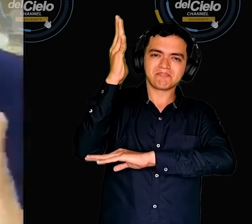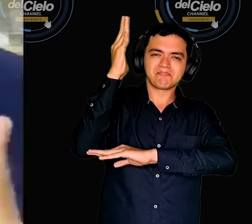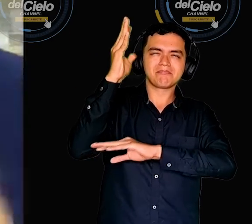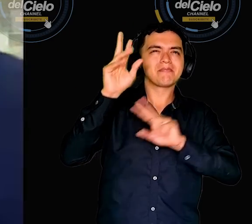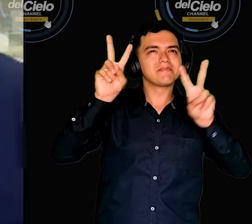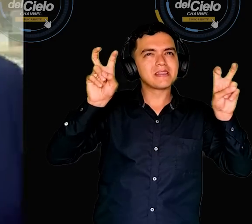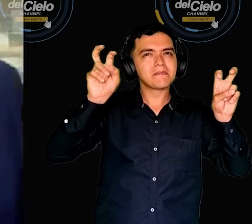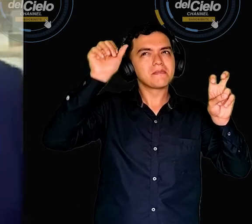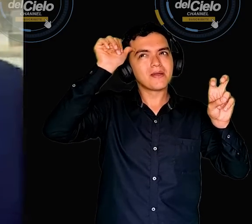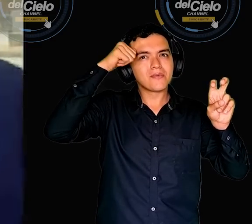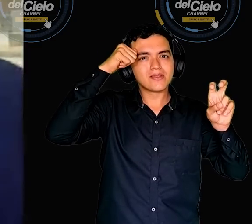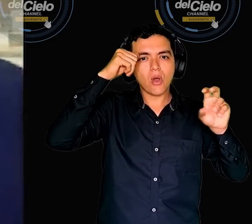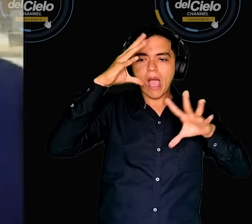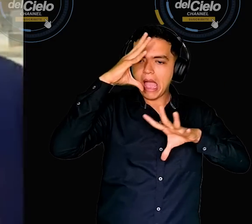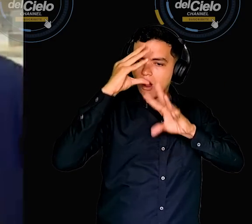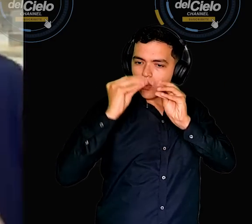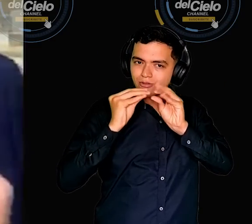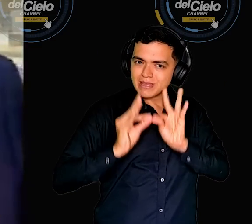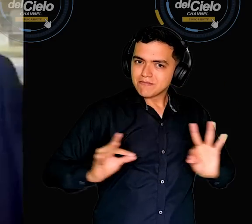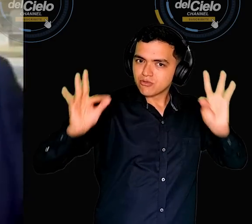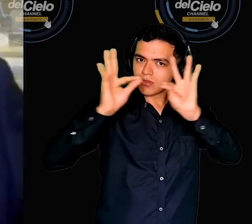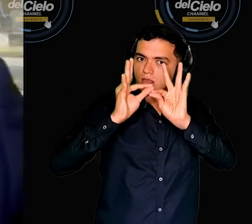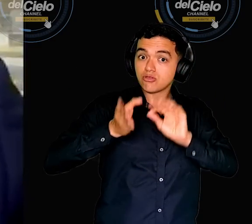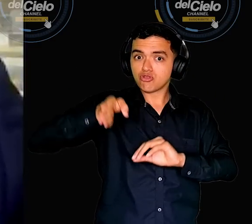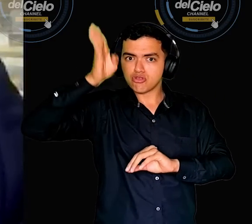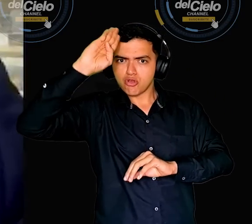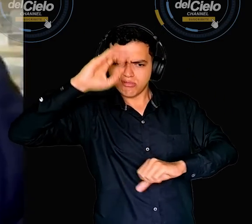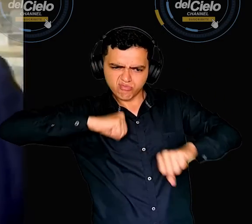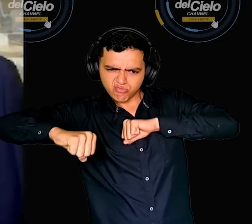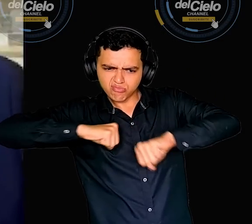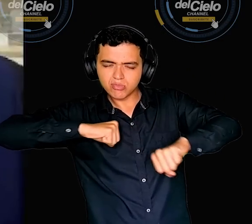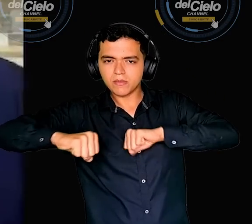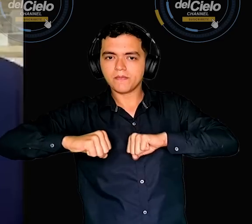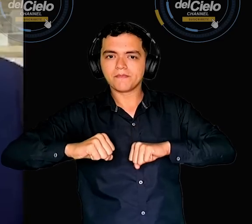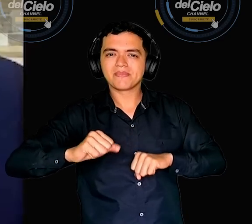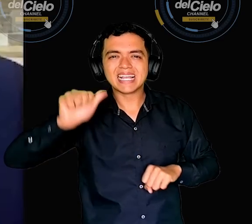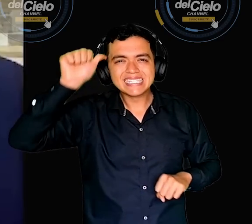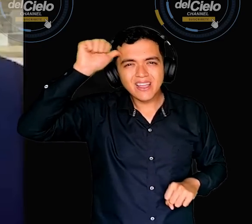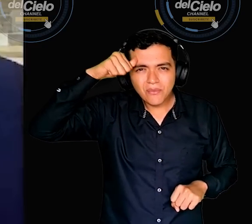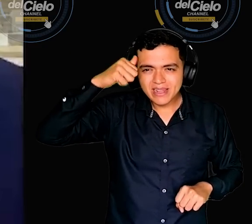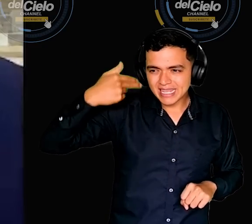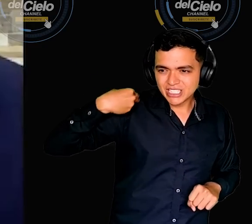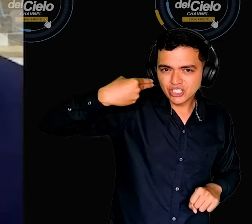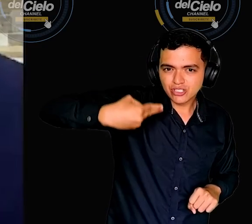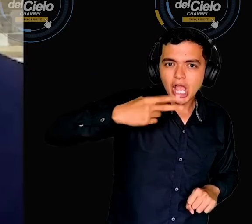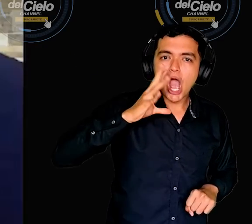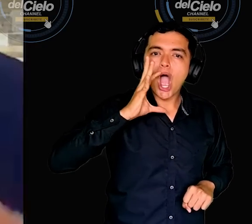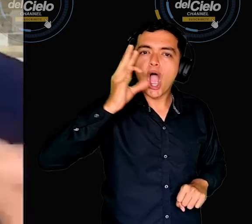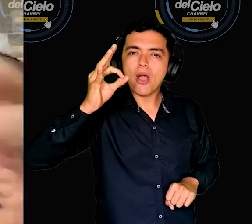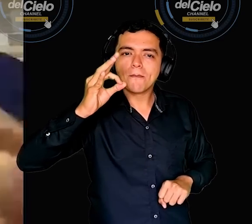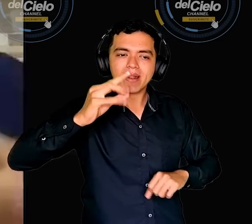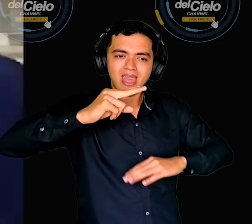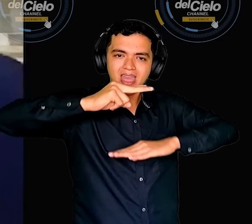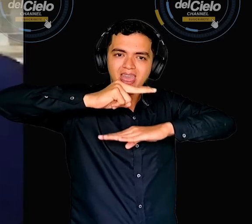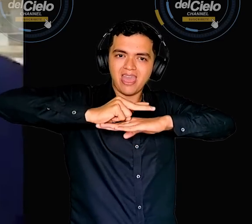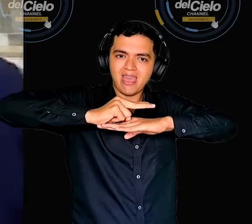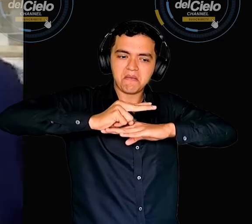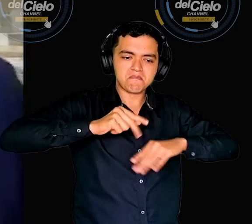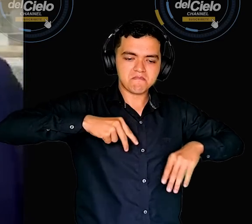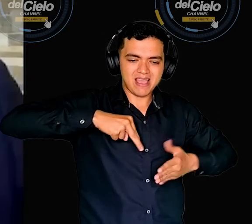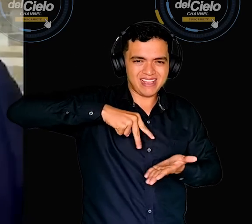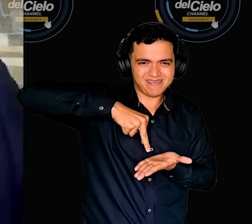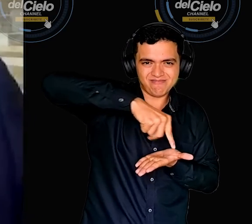sea de cuatro ruedas, y que cada rueda vaya en la dirección que quiera. Si van contrarias, ese